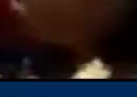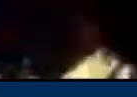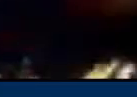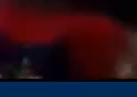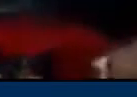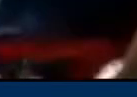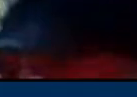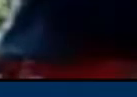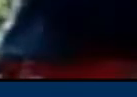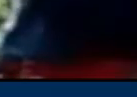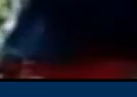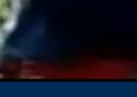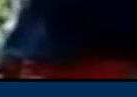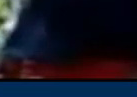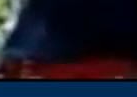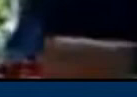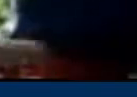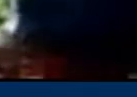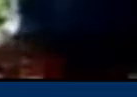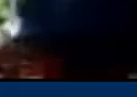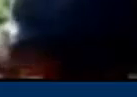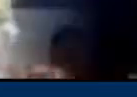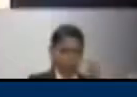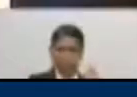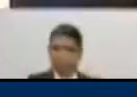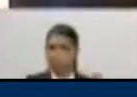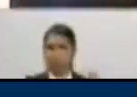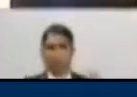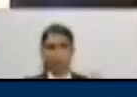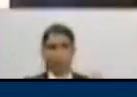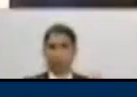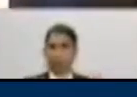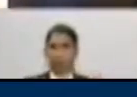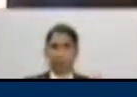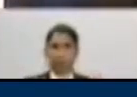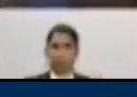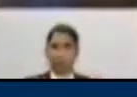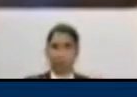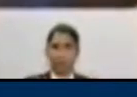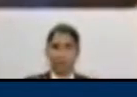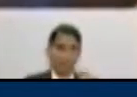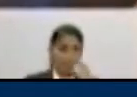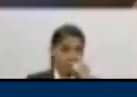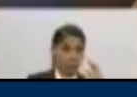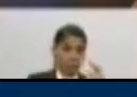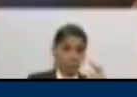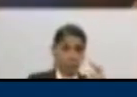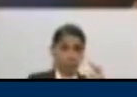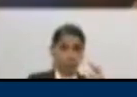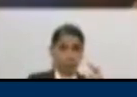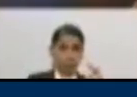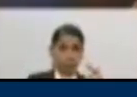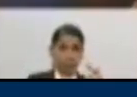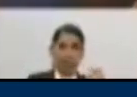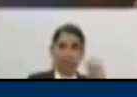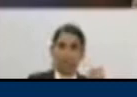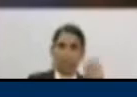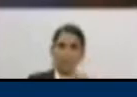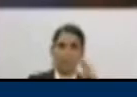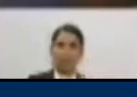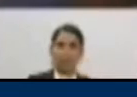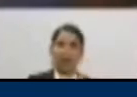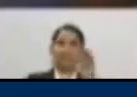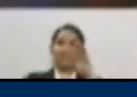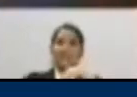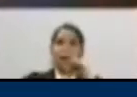real. Real existía. ¿Por qué? Porque a la gente le vas deformando la identidad, le vas deformando la lógica, vas acabando, vas minando, vas